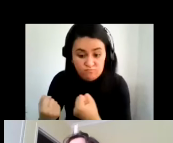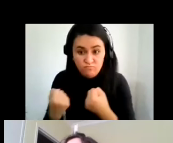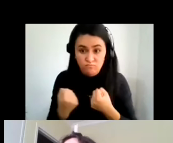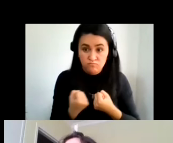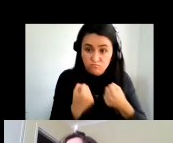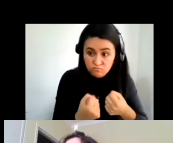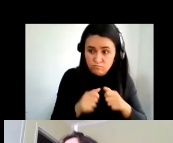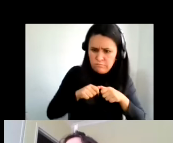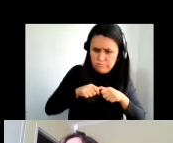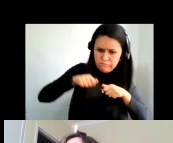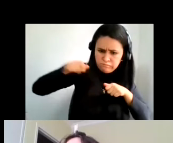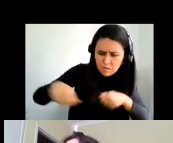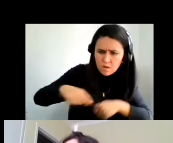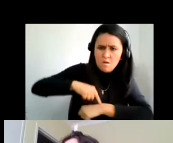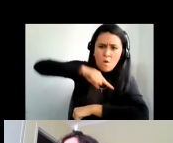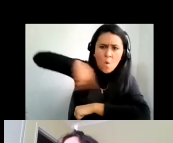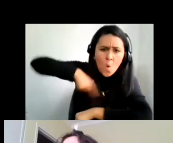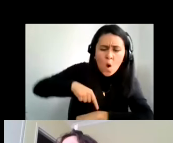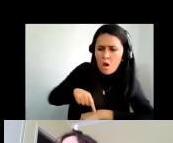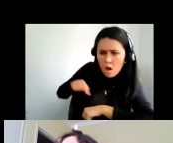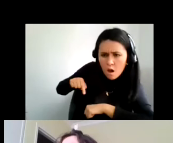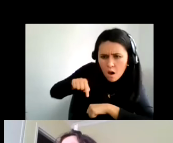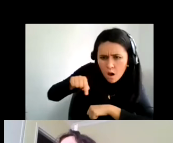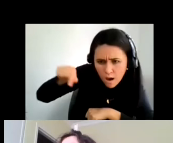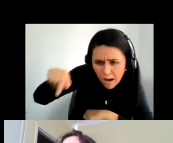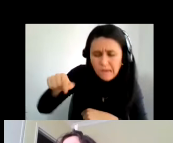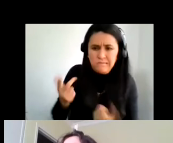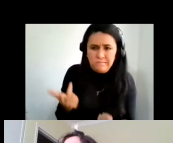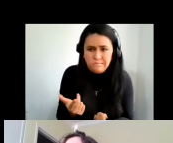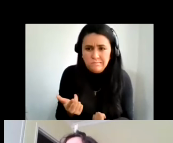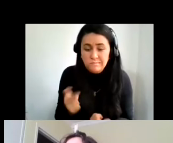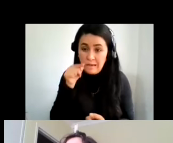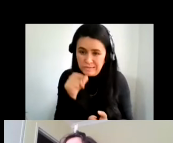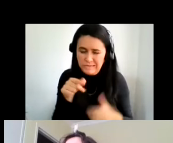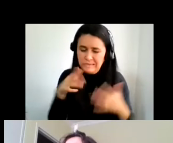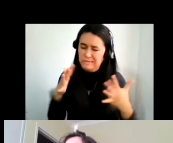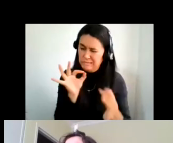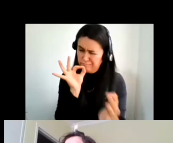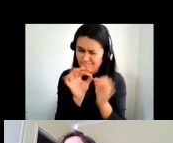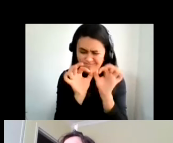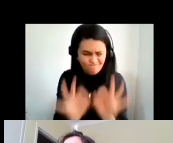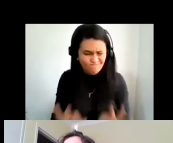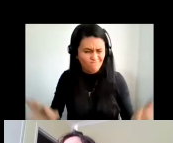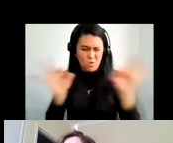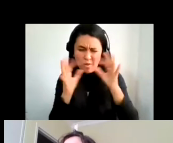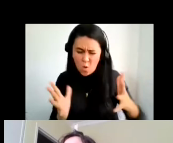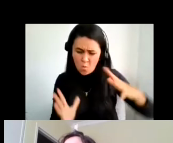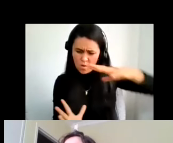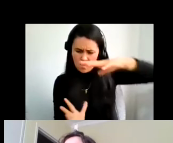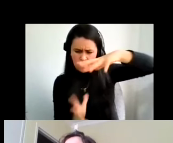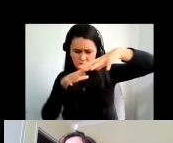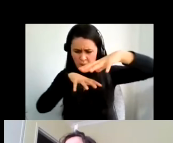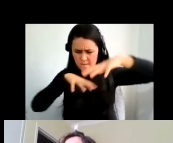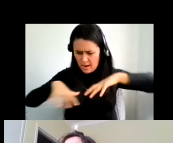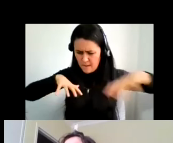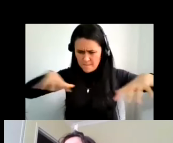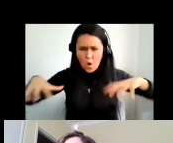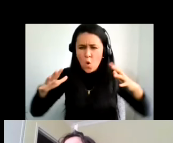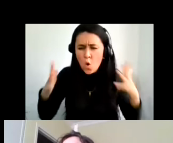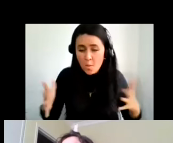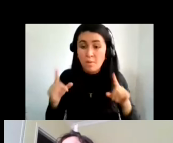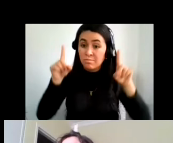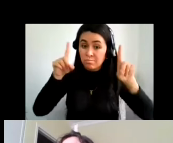Esto es un elemento clave para darle frente al tema geográfico. También tenemos